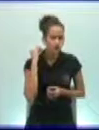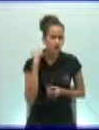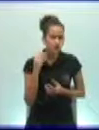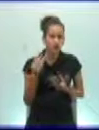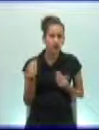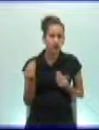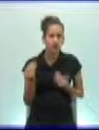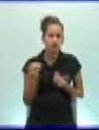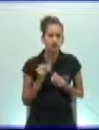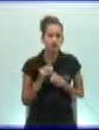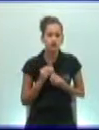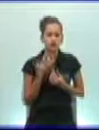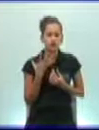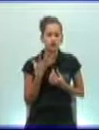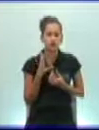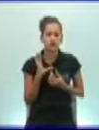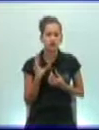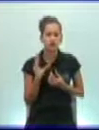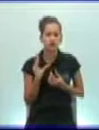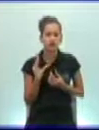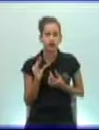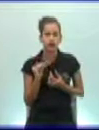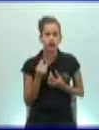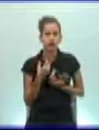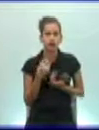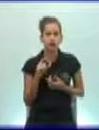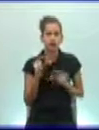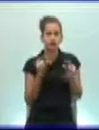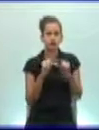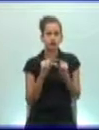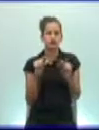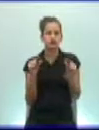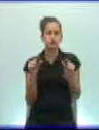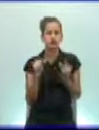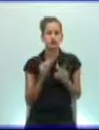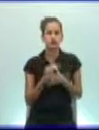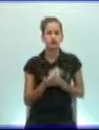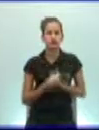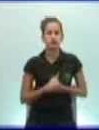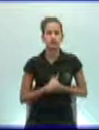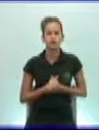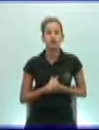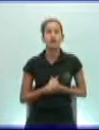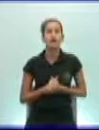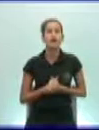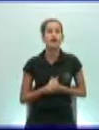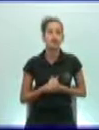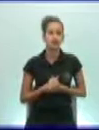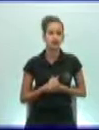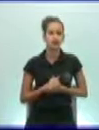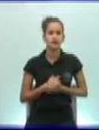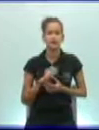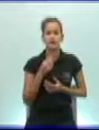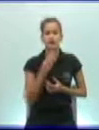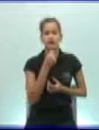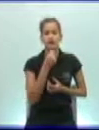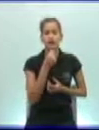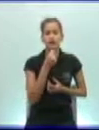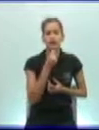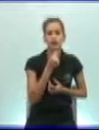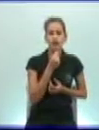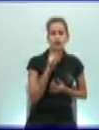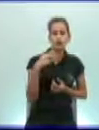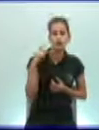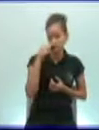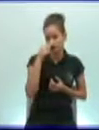en la oración? ¿Quién inclinaba su cabeza llena de moticas de algodón? Por supuesto, el viejo esclavo es el